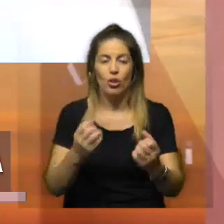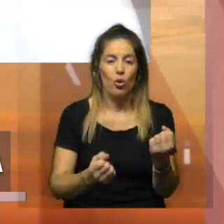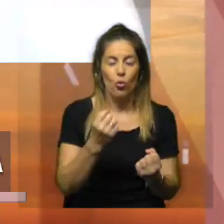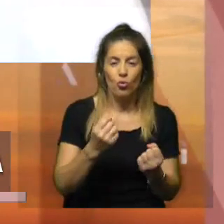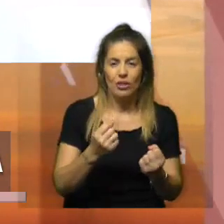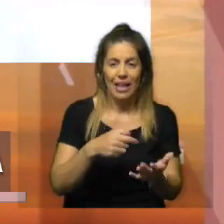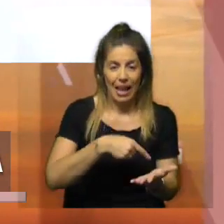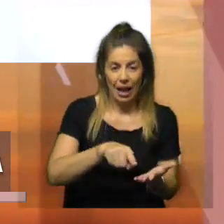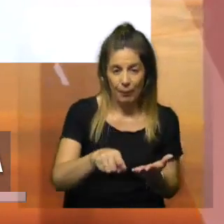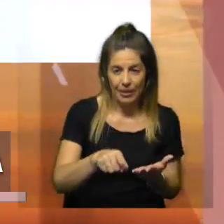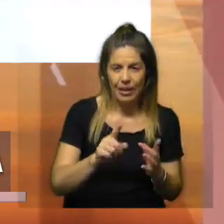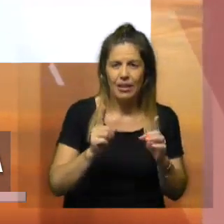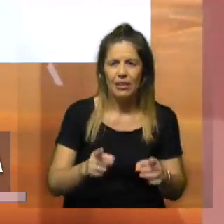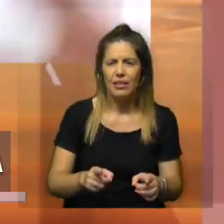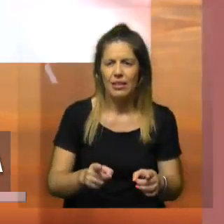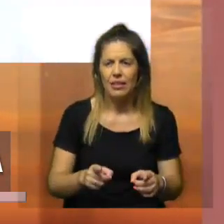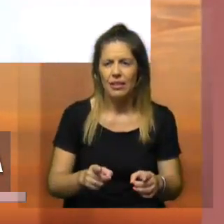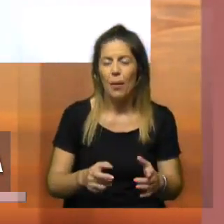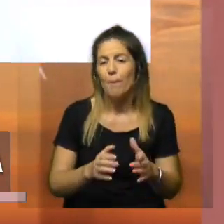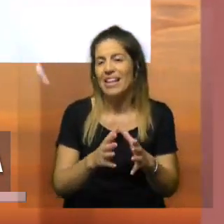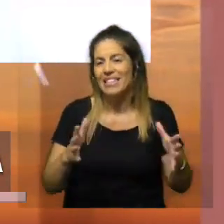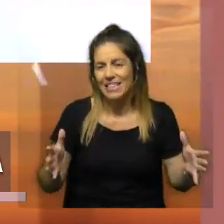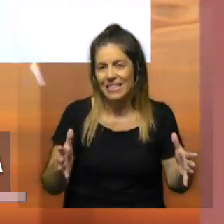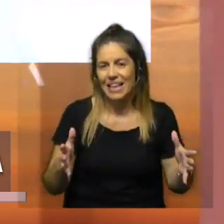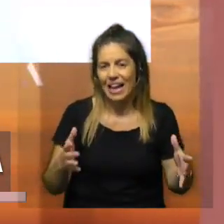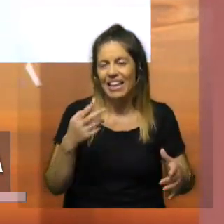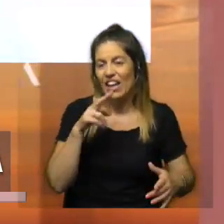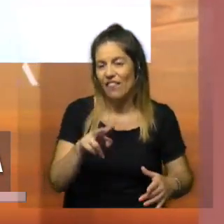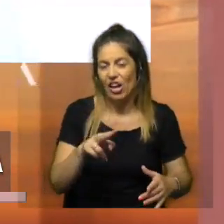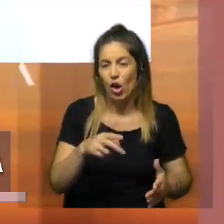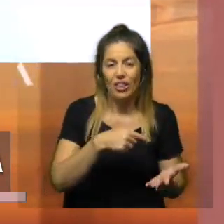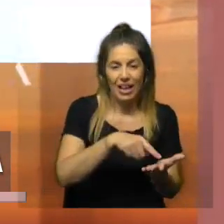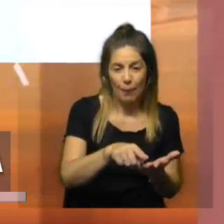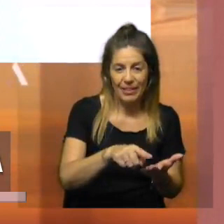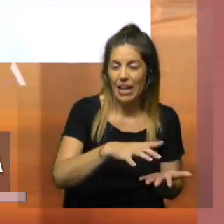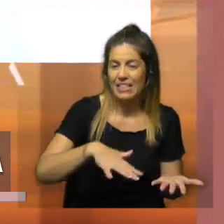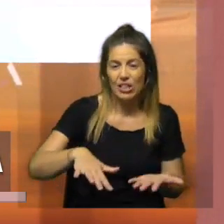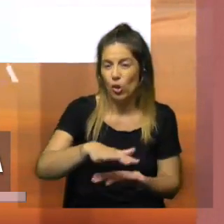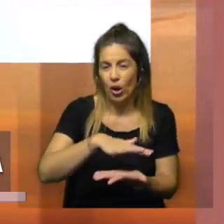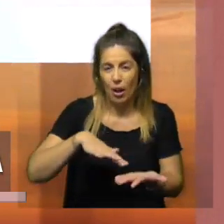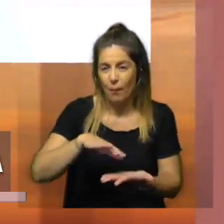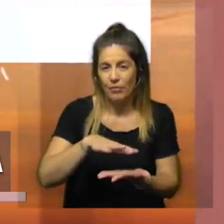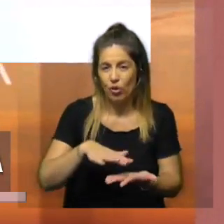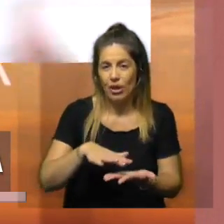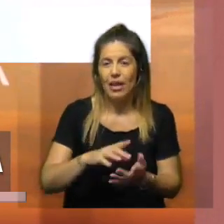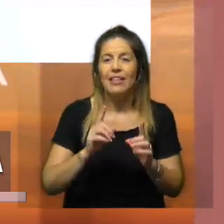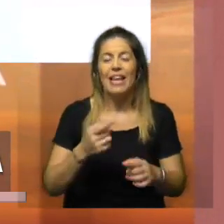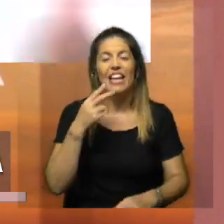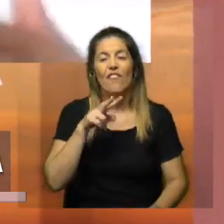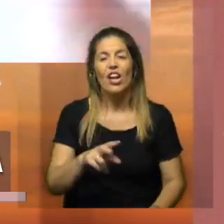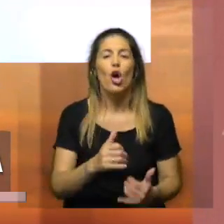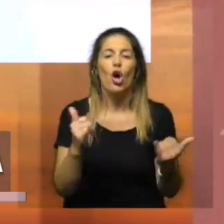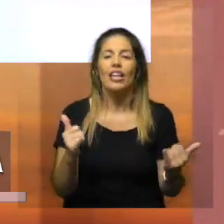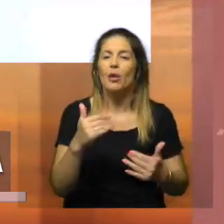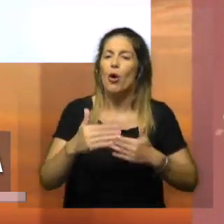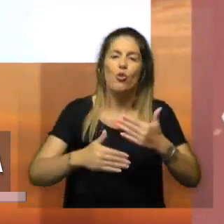como decía Mauricio Amorra hace un rato, esto hay que verlo más allá de Brasilia también. Como les decía, hay que verlo en el tiempo como un proceso